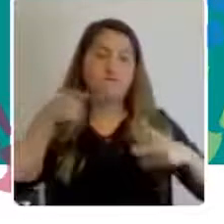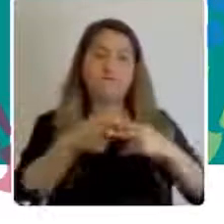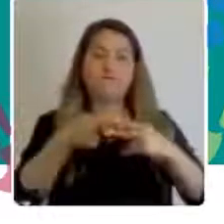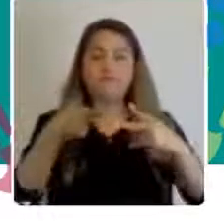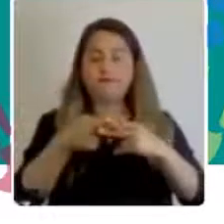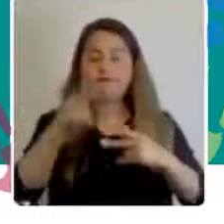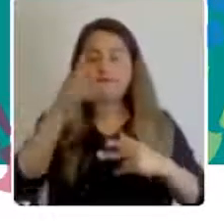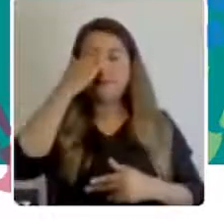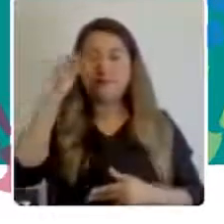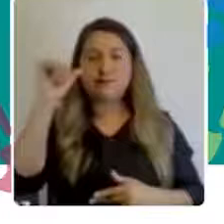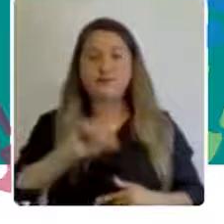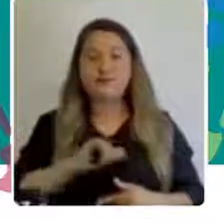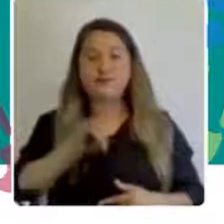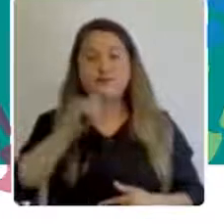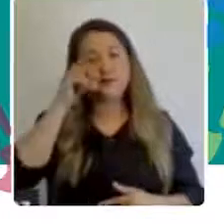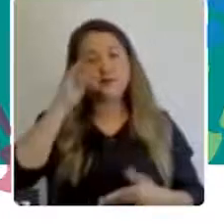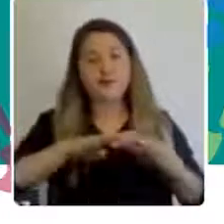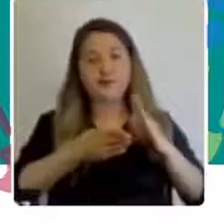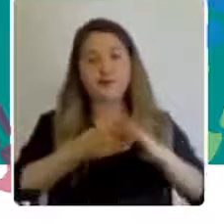investigación.